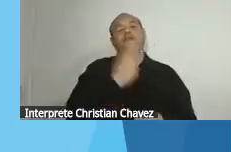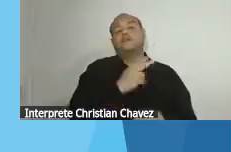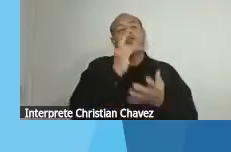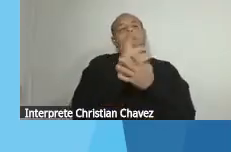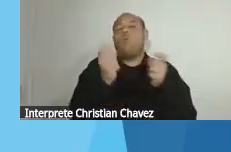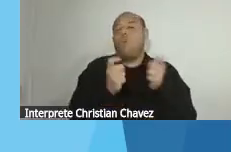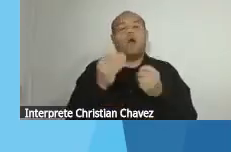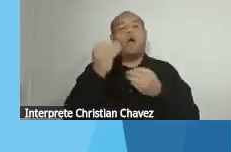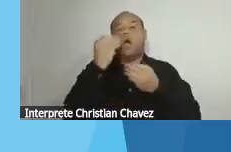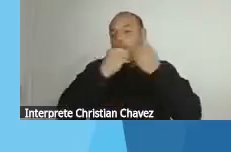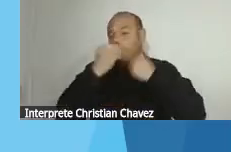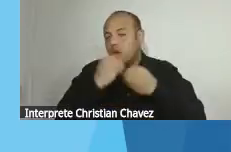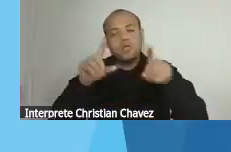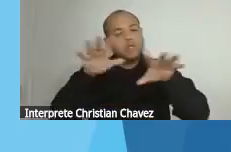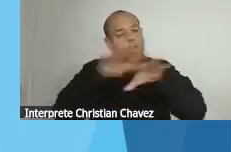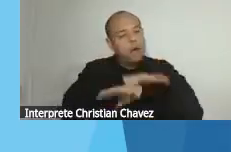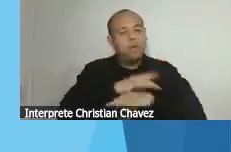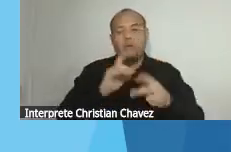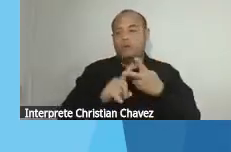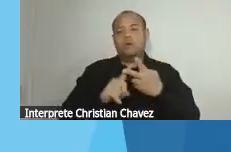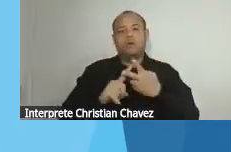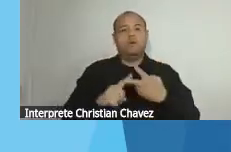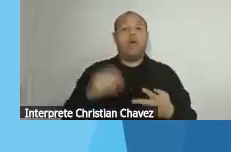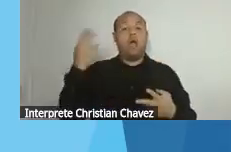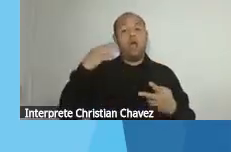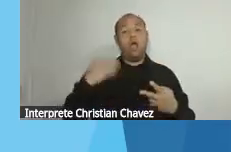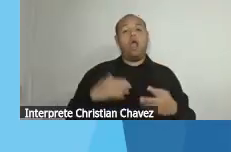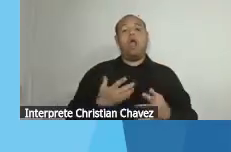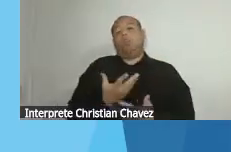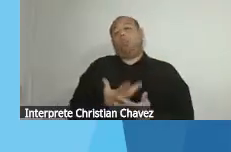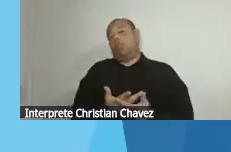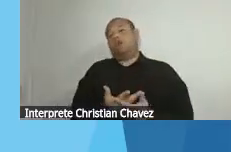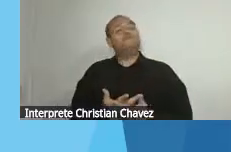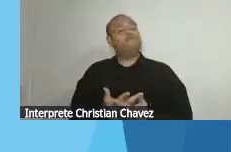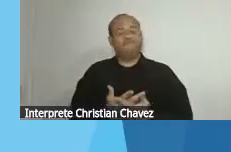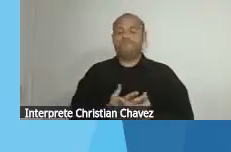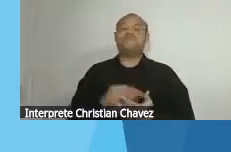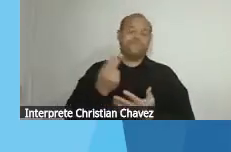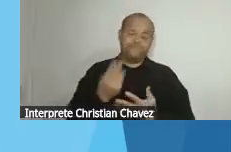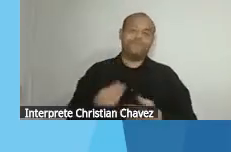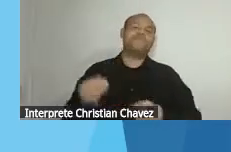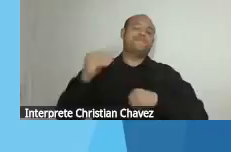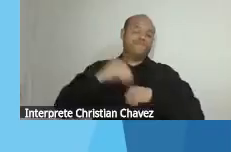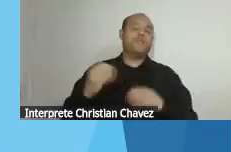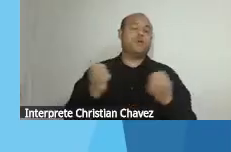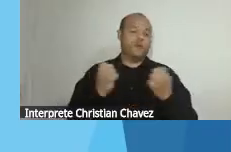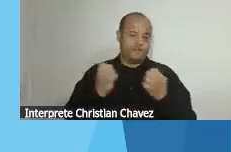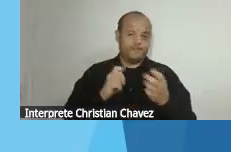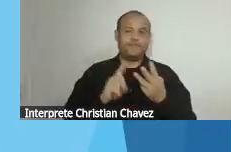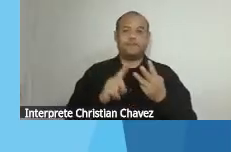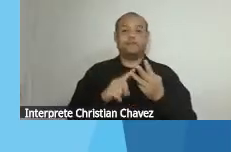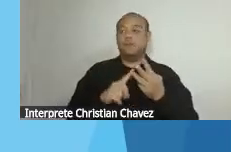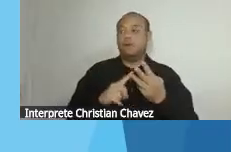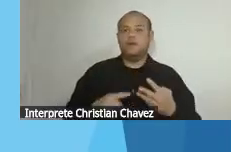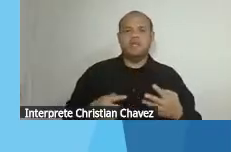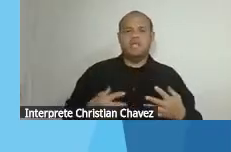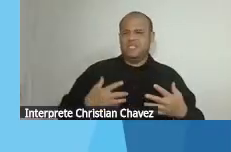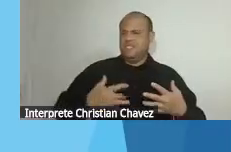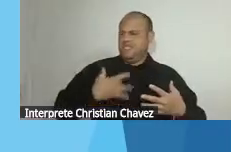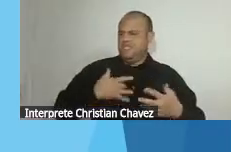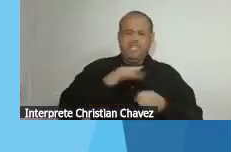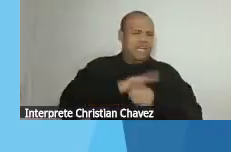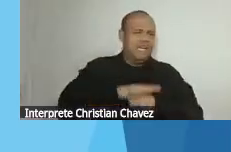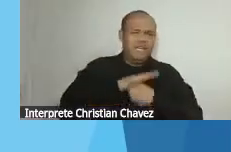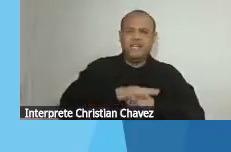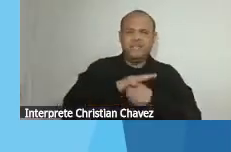actividad física, manejar pues adecuadamente el estrés, dormir tus horas de sueño